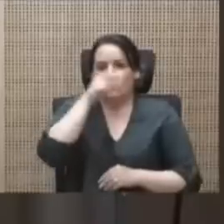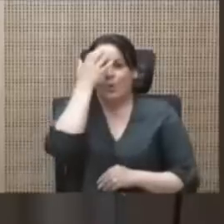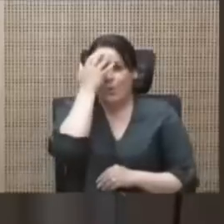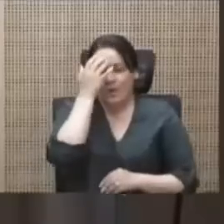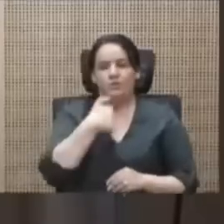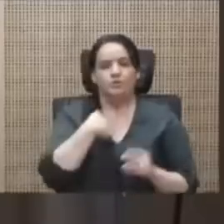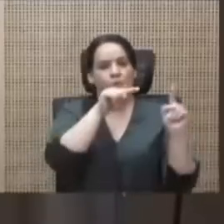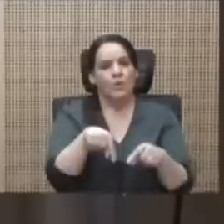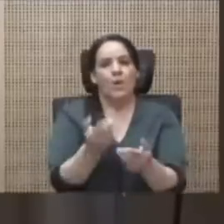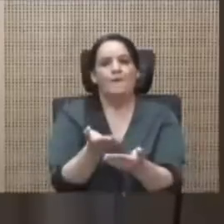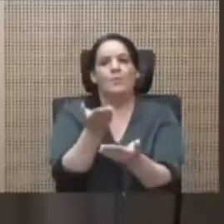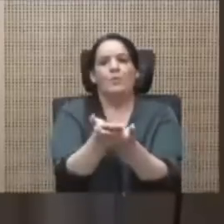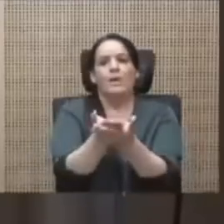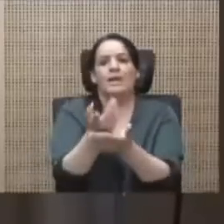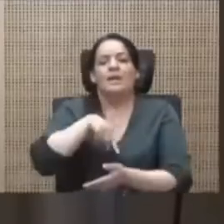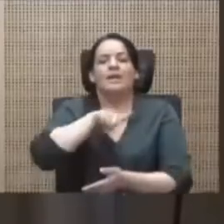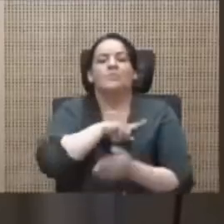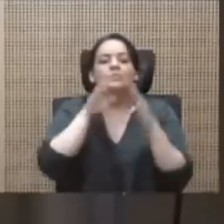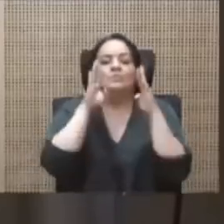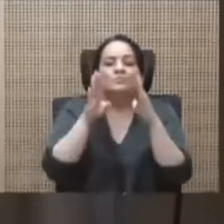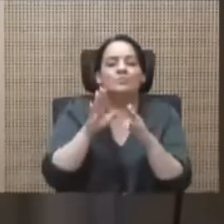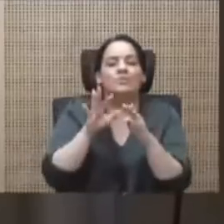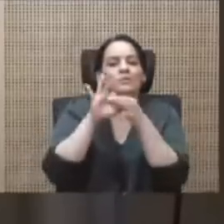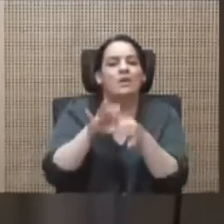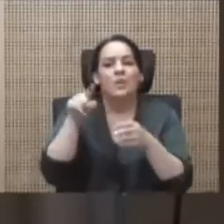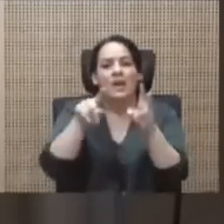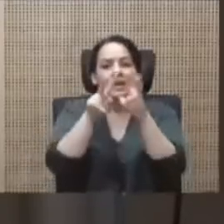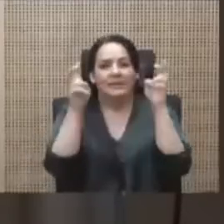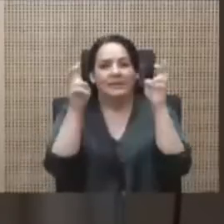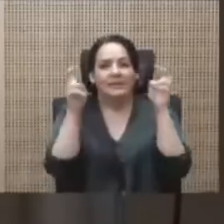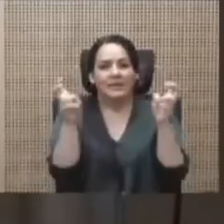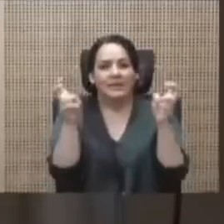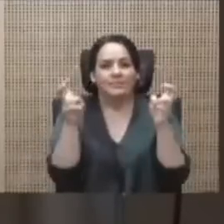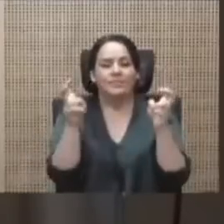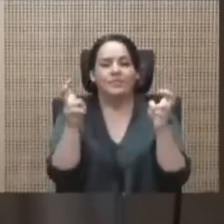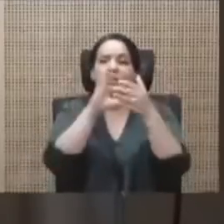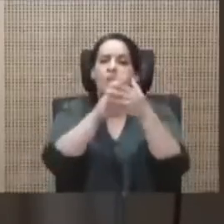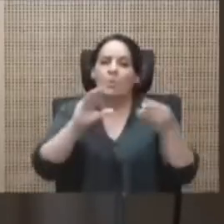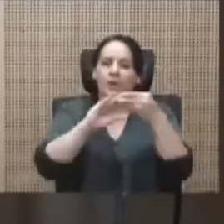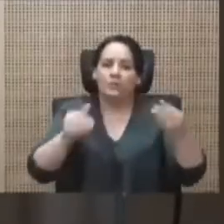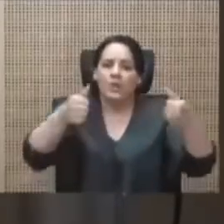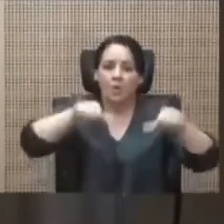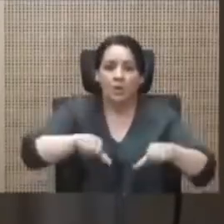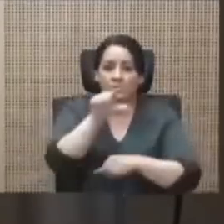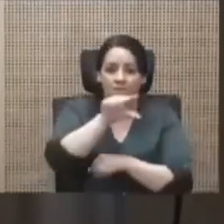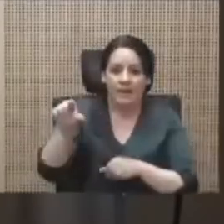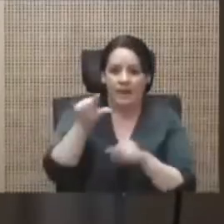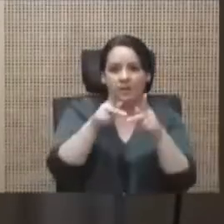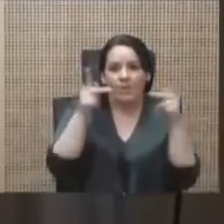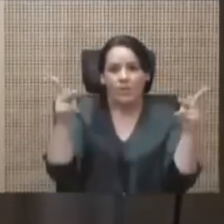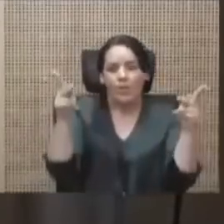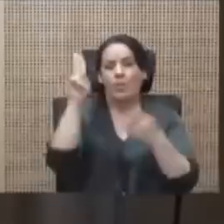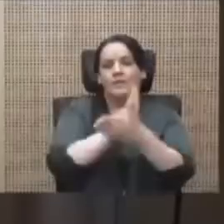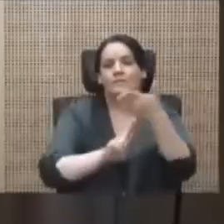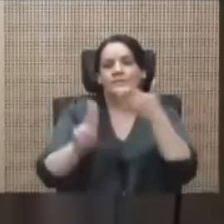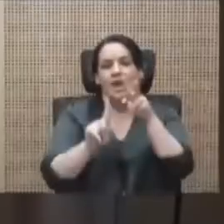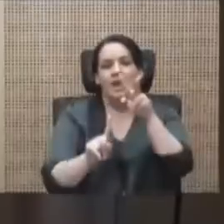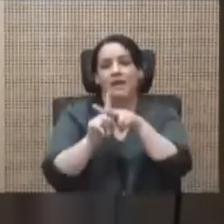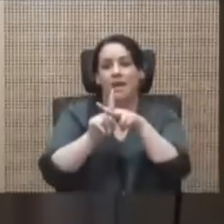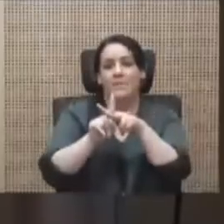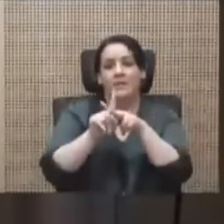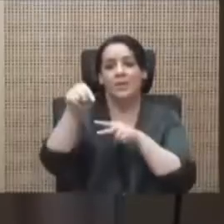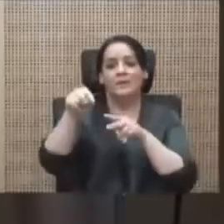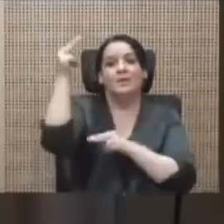Libertad de prensa pero resulta que cuando alguien la critica automáticamente y como es común en estos